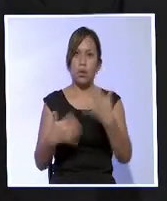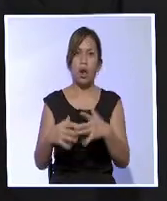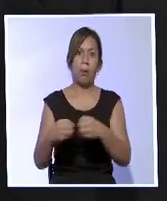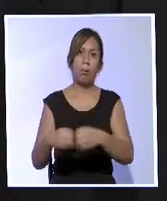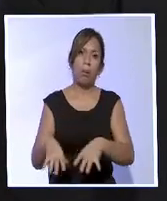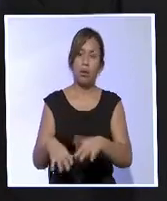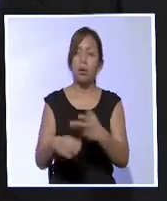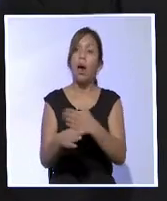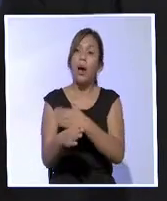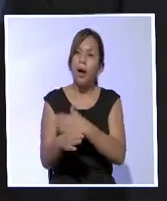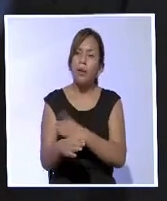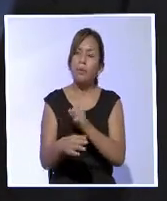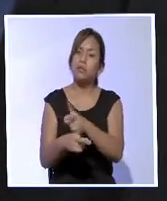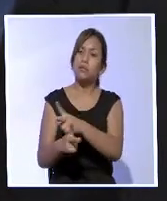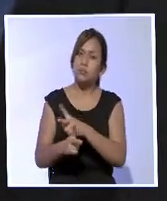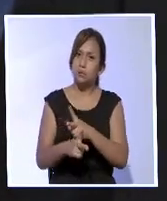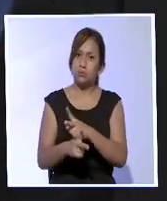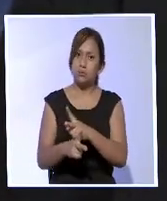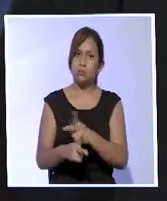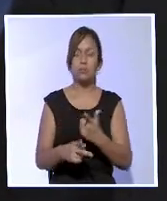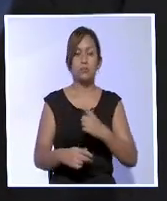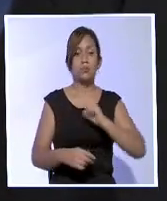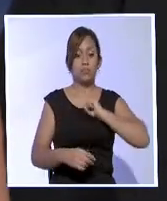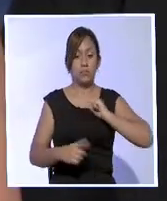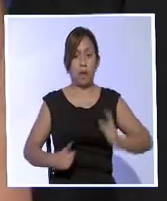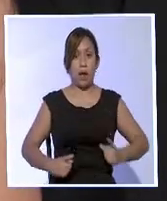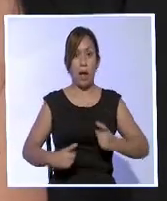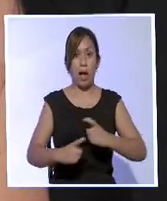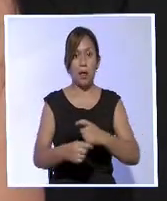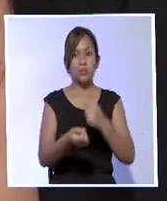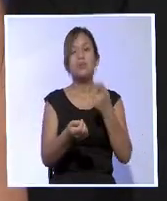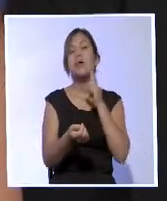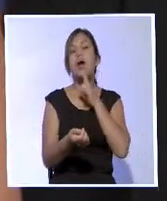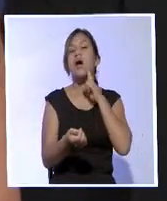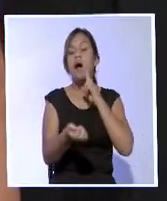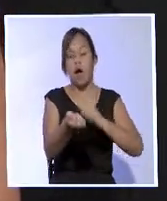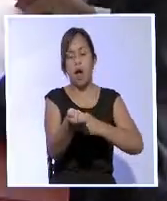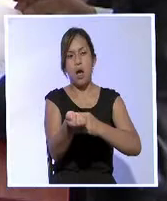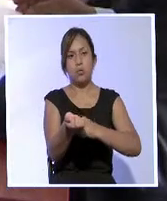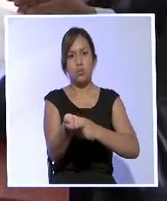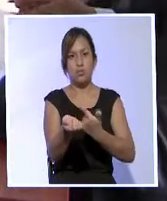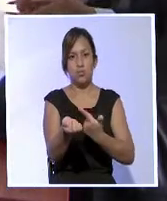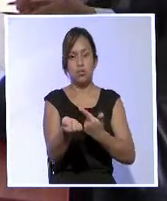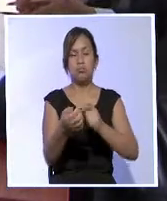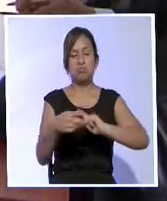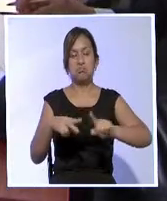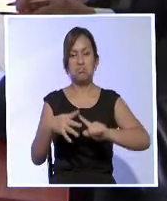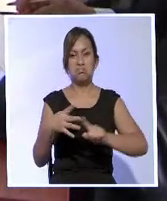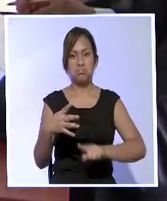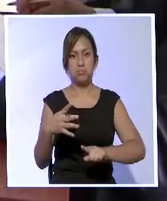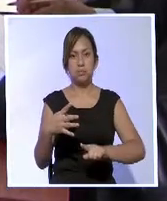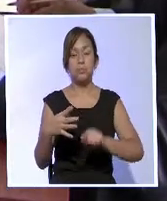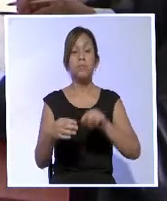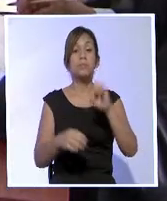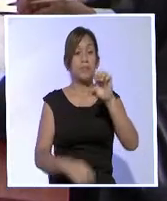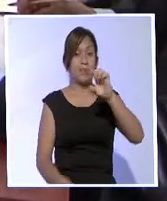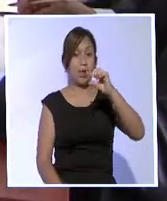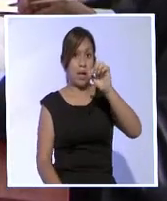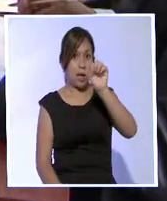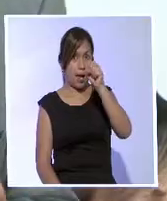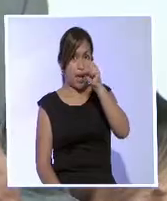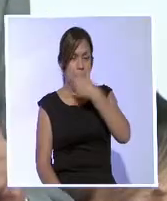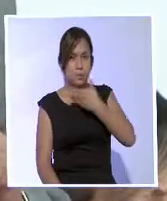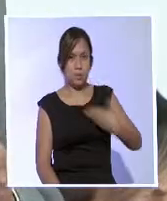comentaba que son las enfermedades cardiovasculares el cáncer la diabetes y las enfermedades respiratorias crónicas por otra parte josé era presidente de la